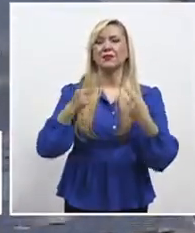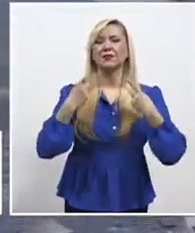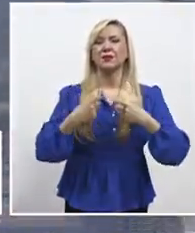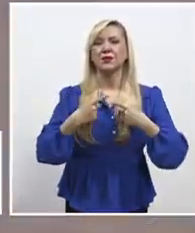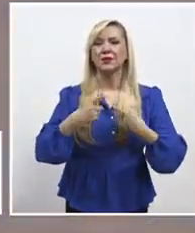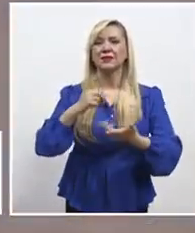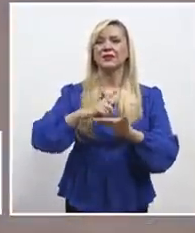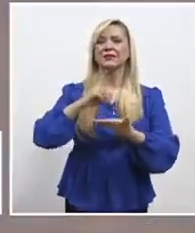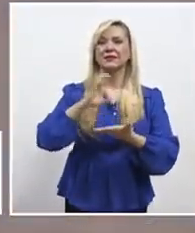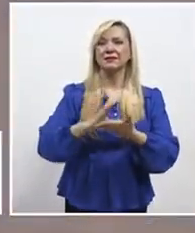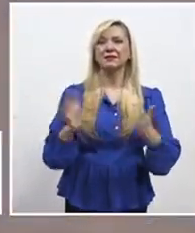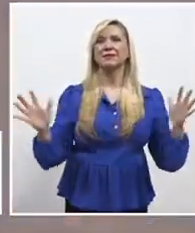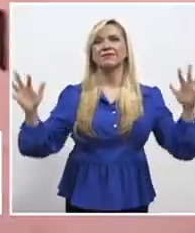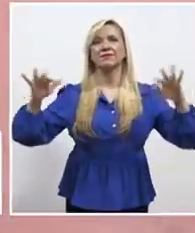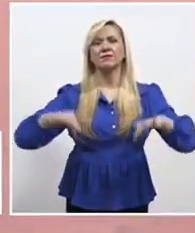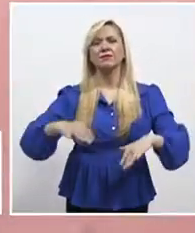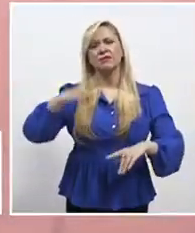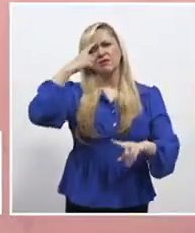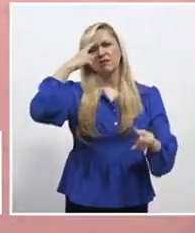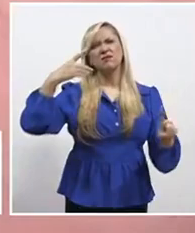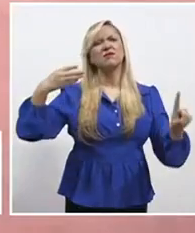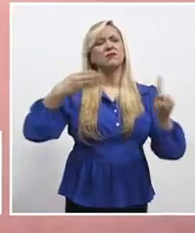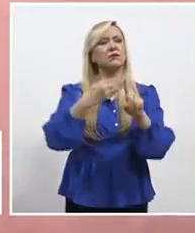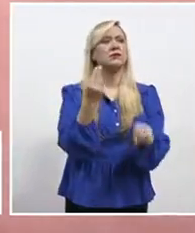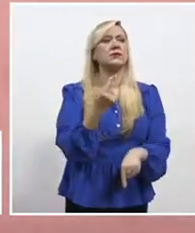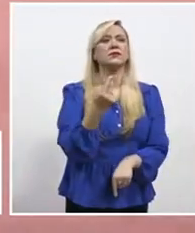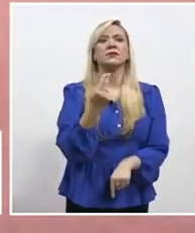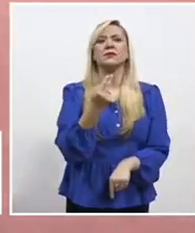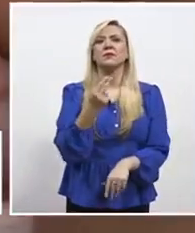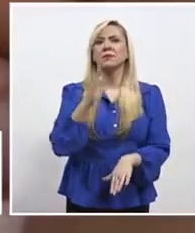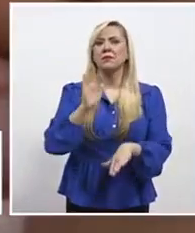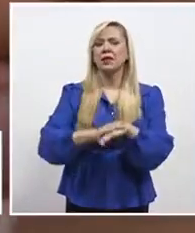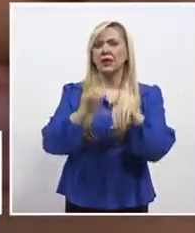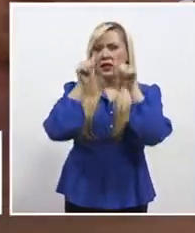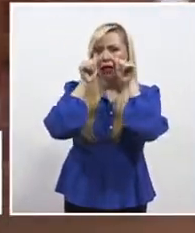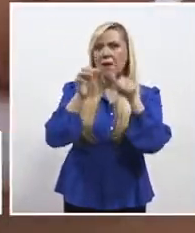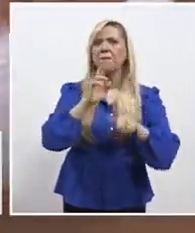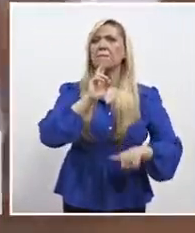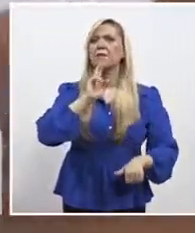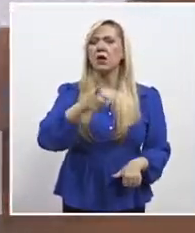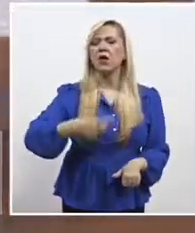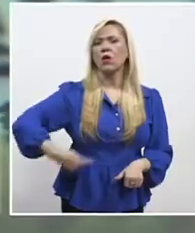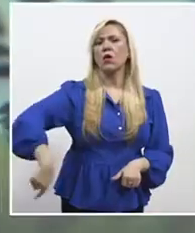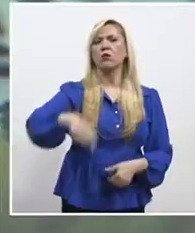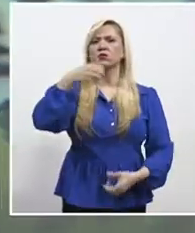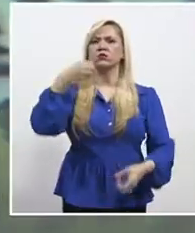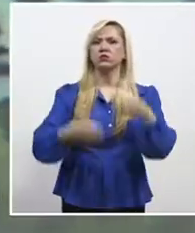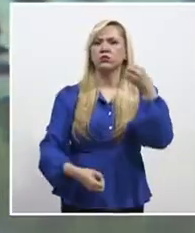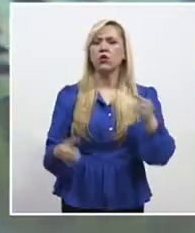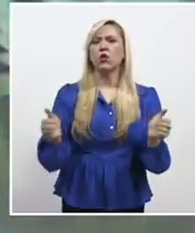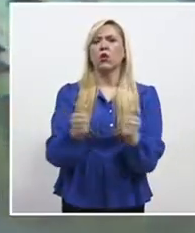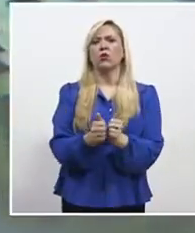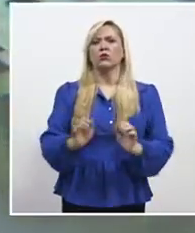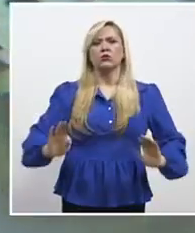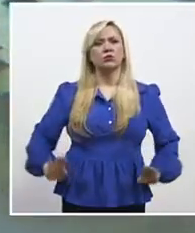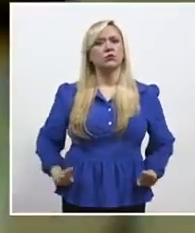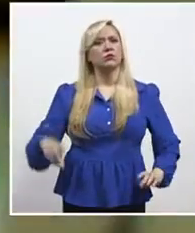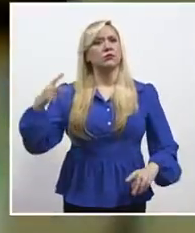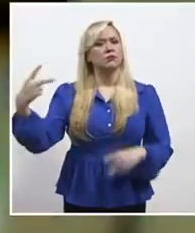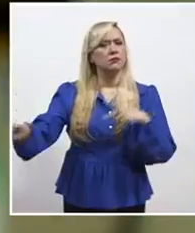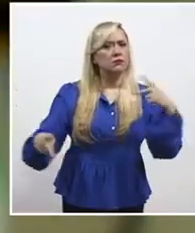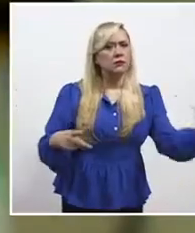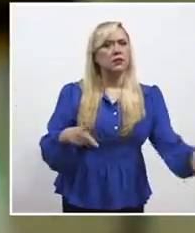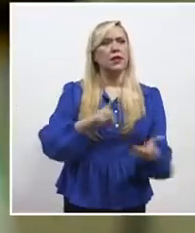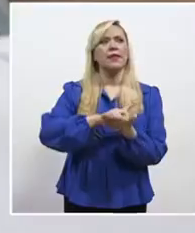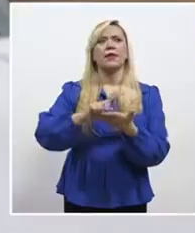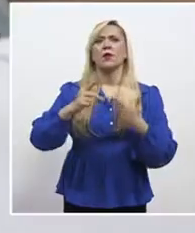Discapacidad. Indicó que el objetivo es lograr un mejor acceso a la justicia para estas personas desde una perspectiva social, de derechos humanos y